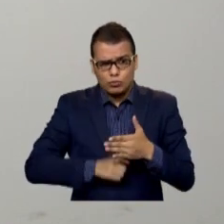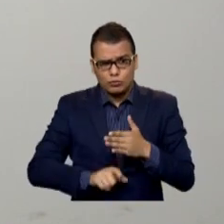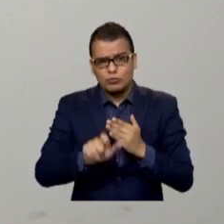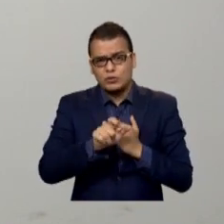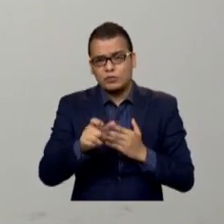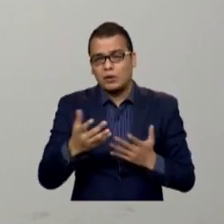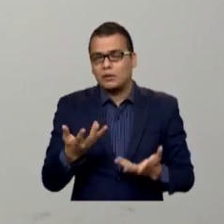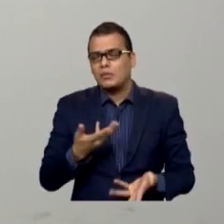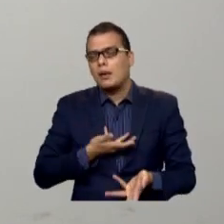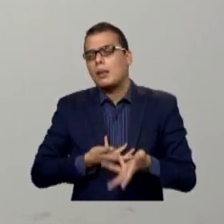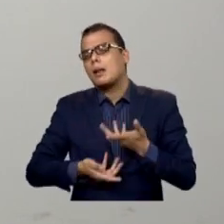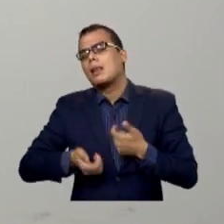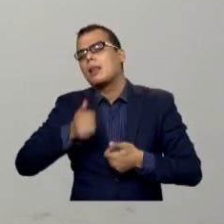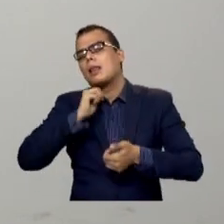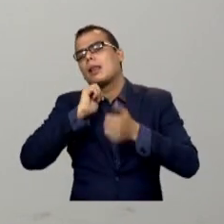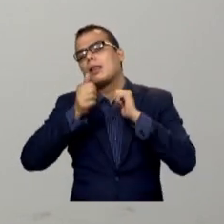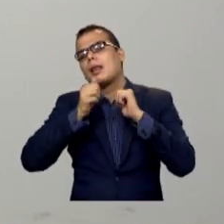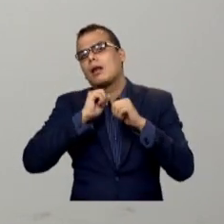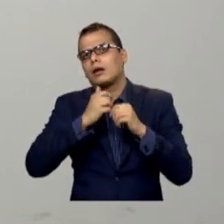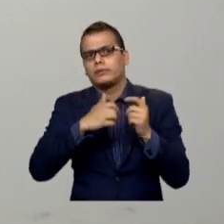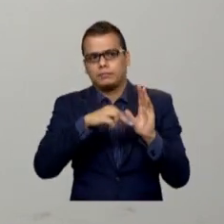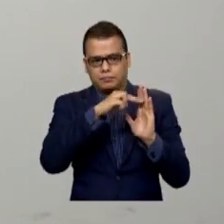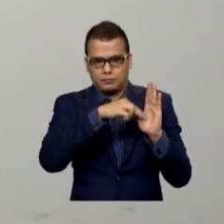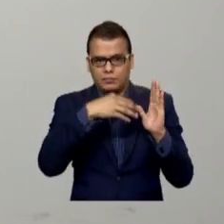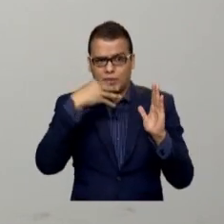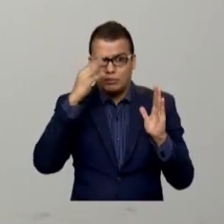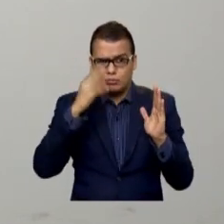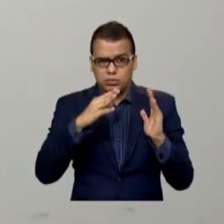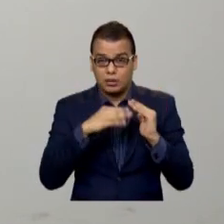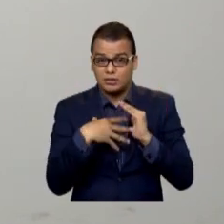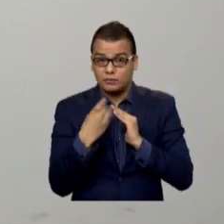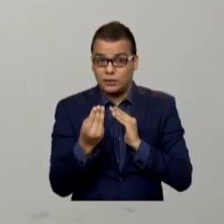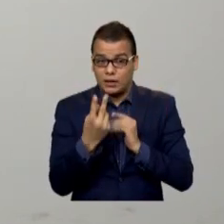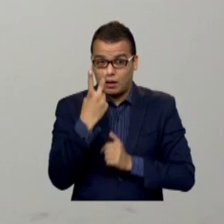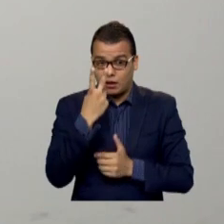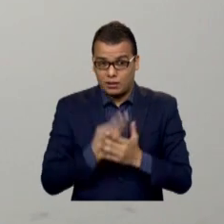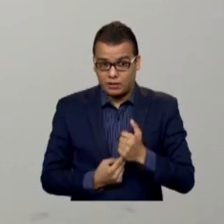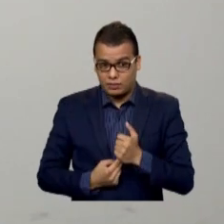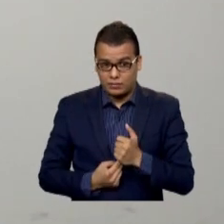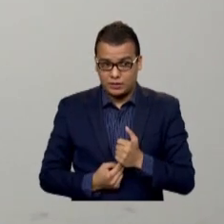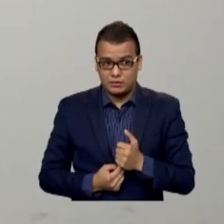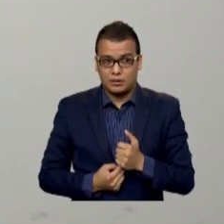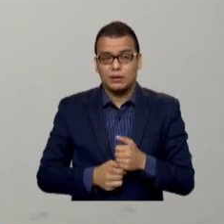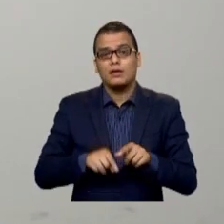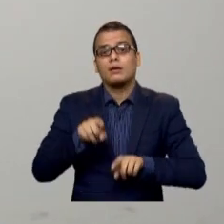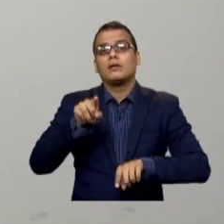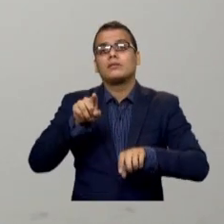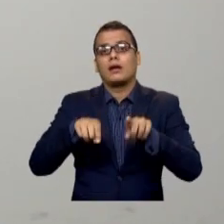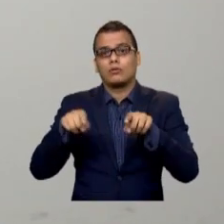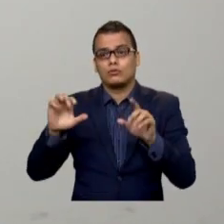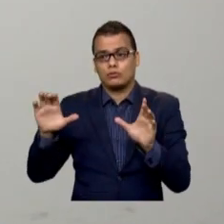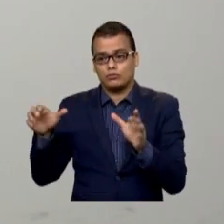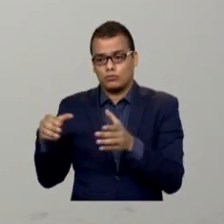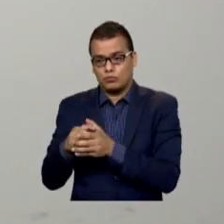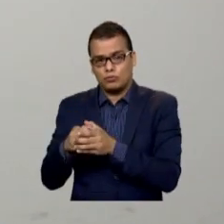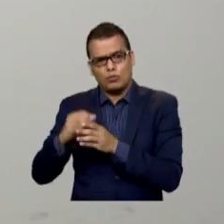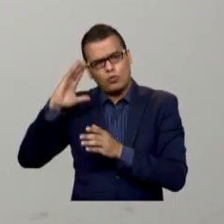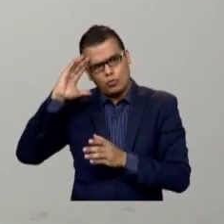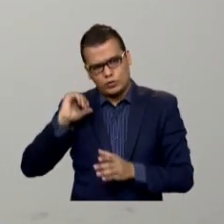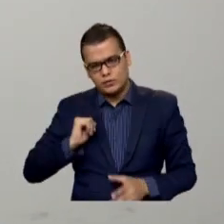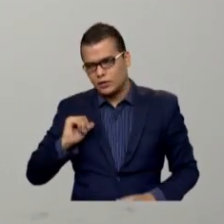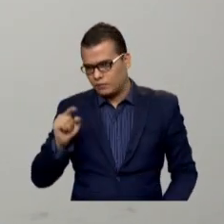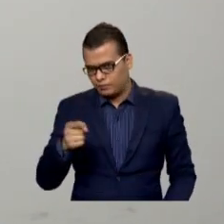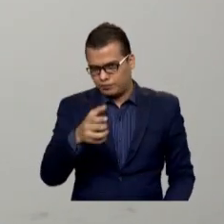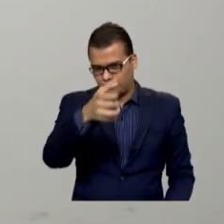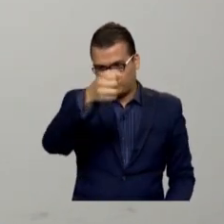se encontraban en el espacio público violando la norma sanitaria. Procedimos en algunos casos incluso con la detención de estos